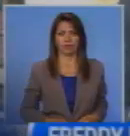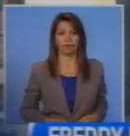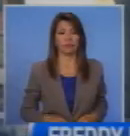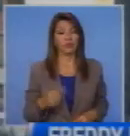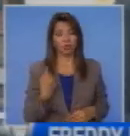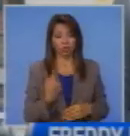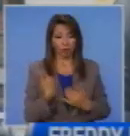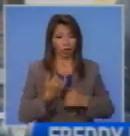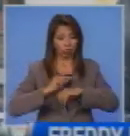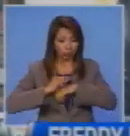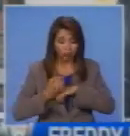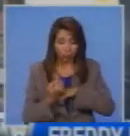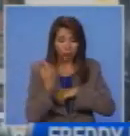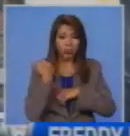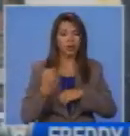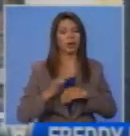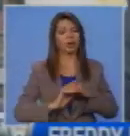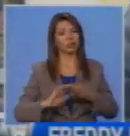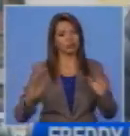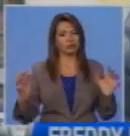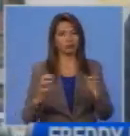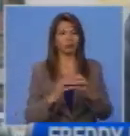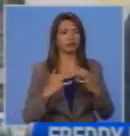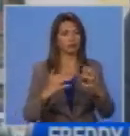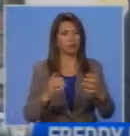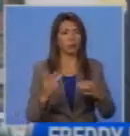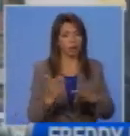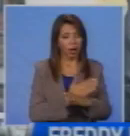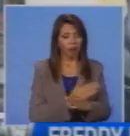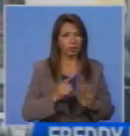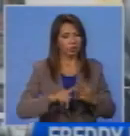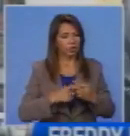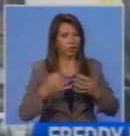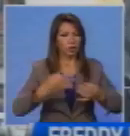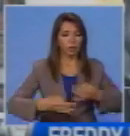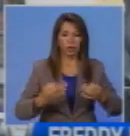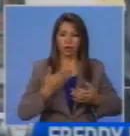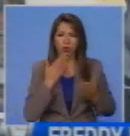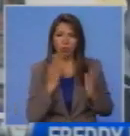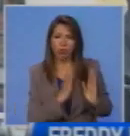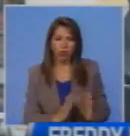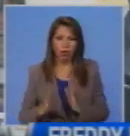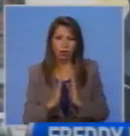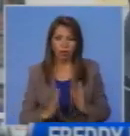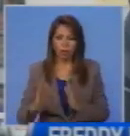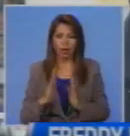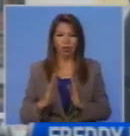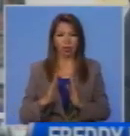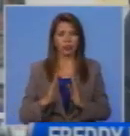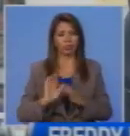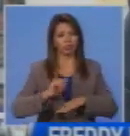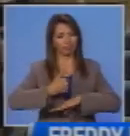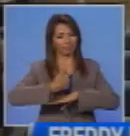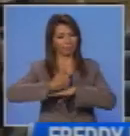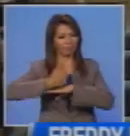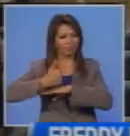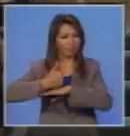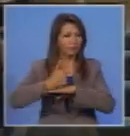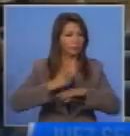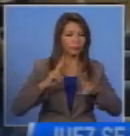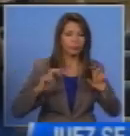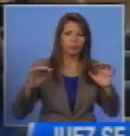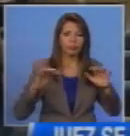Hace pocos minutos concluyó la audiencia de preparación de juicio y sustentación del dictamen fiscal en el caso Dussac.